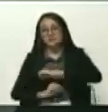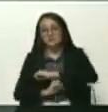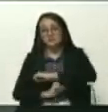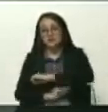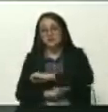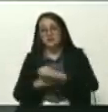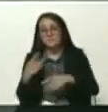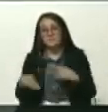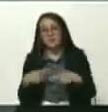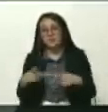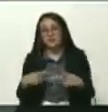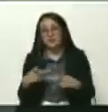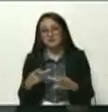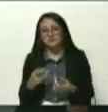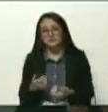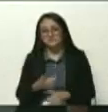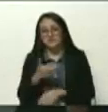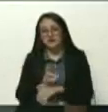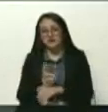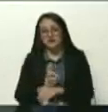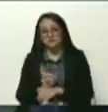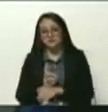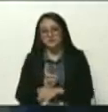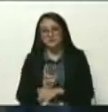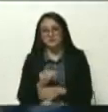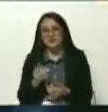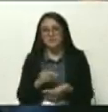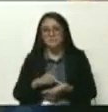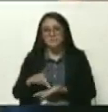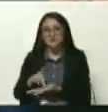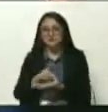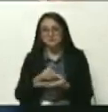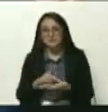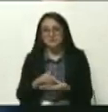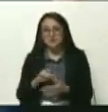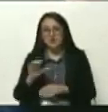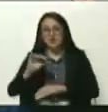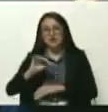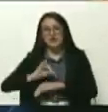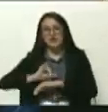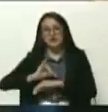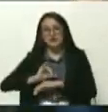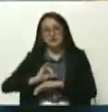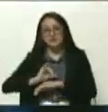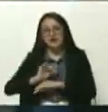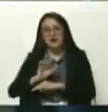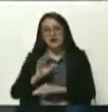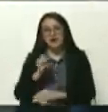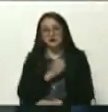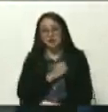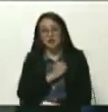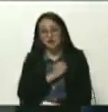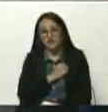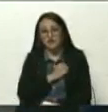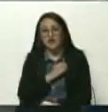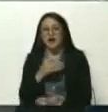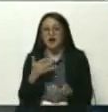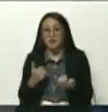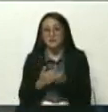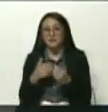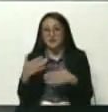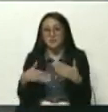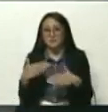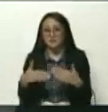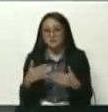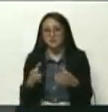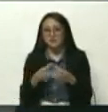que este proceso sea expedito. Destacar también lo que es la participación de la Iglesia Católica, que ha venido acompañando este proceso, una